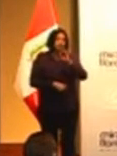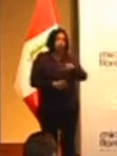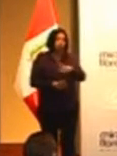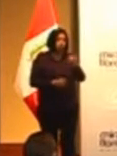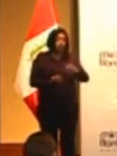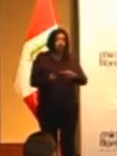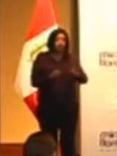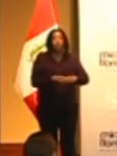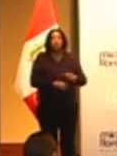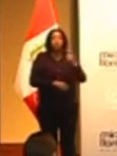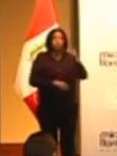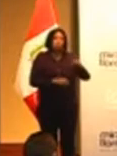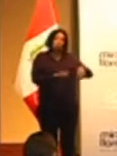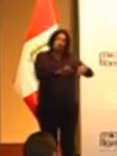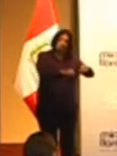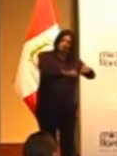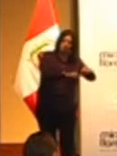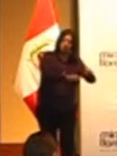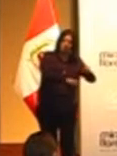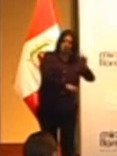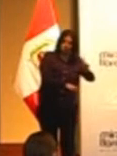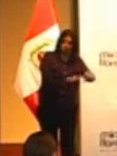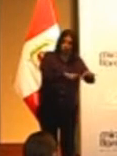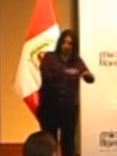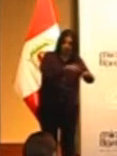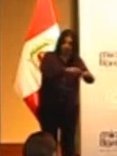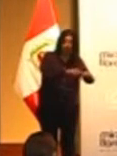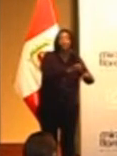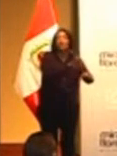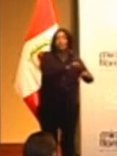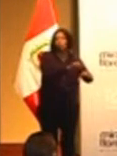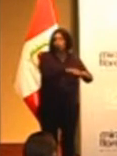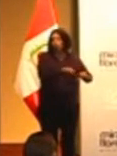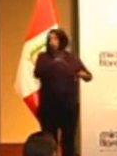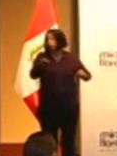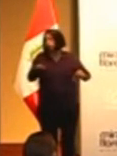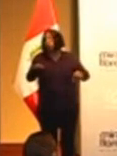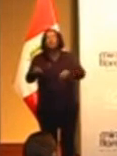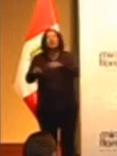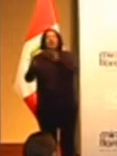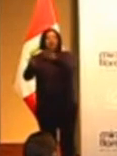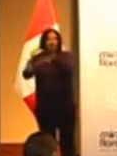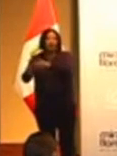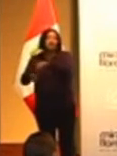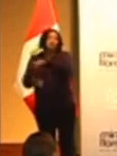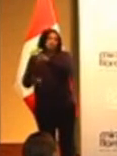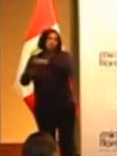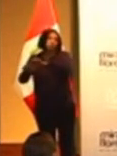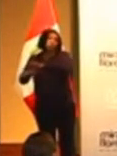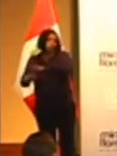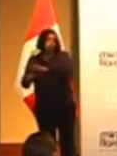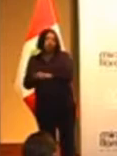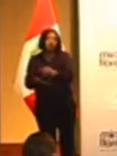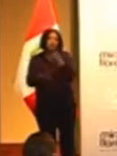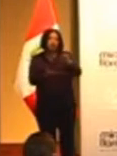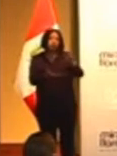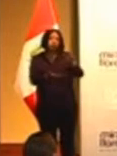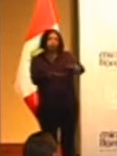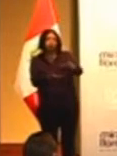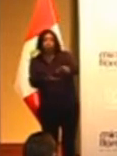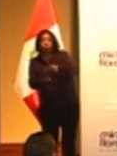forma, uno toma una bicicleta en cualquiera de estas, la usa y la deja en cualquiera otra de las estaciones